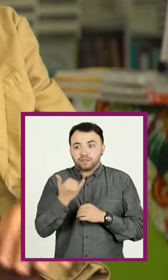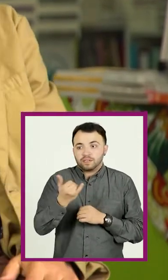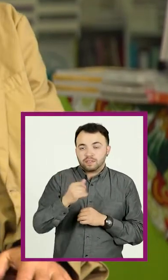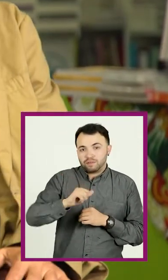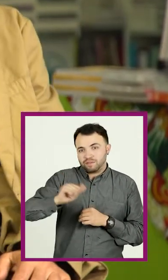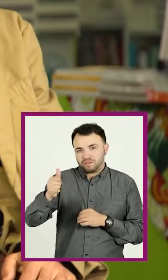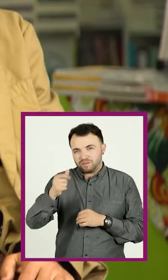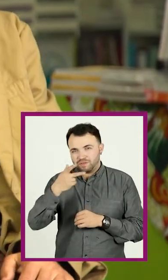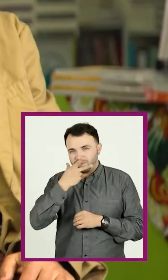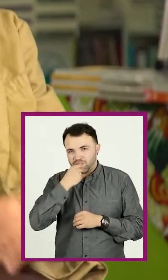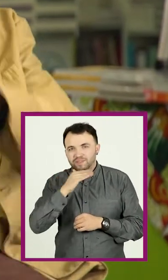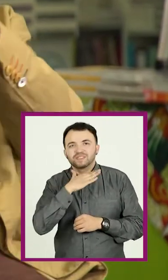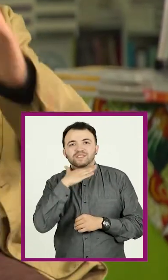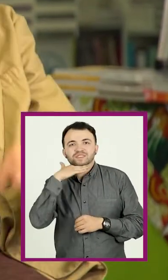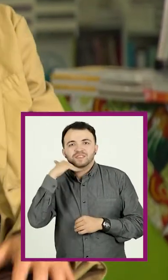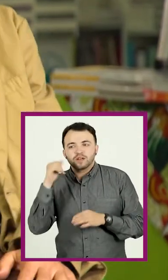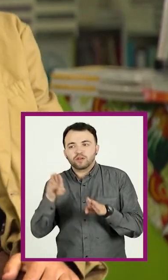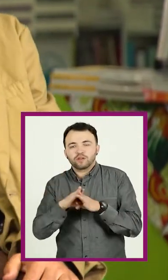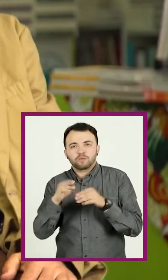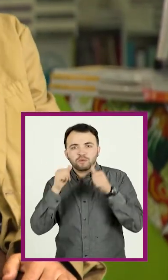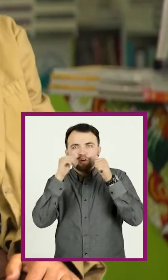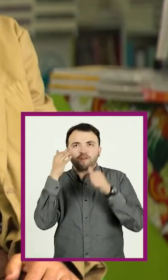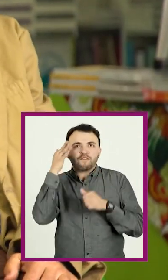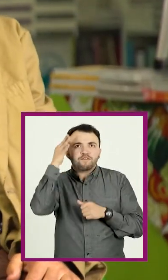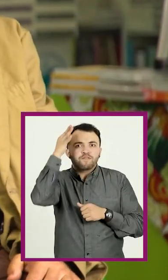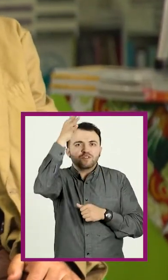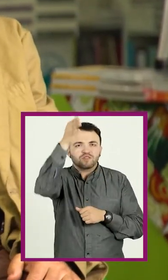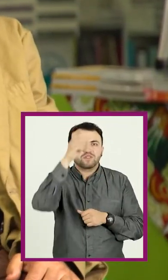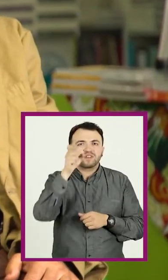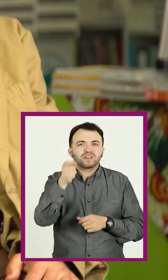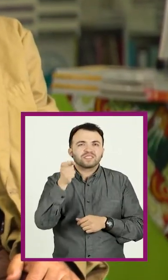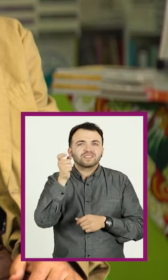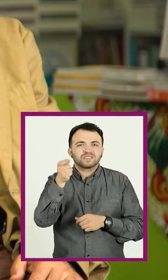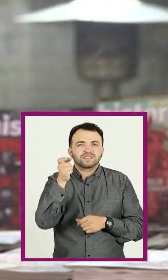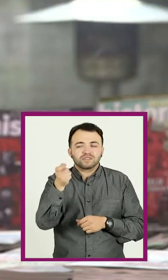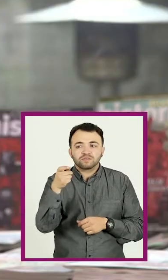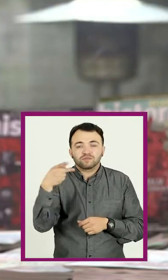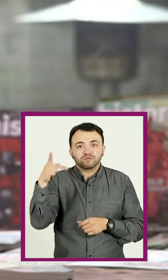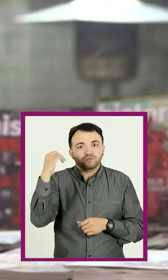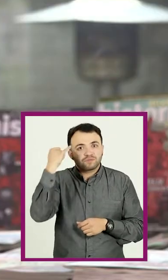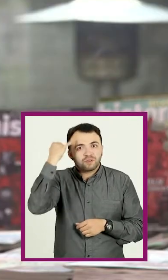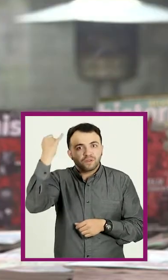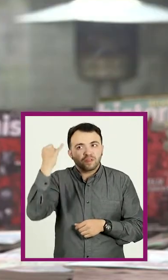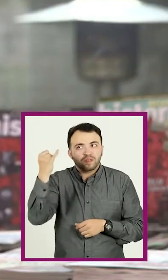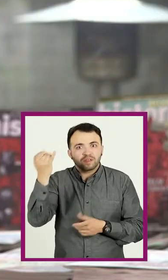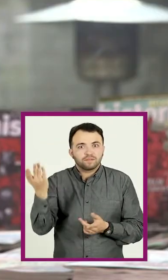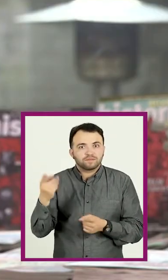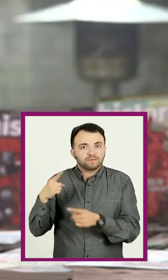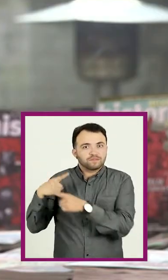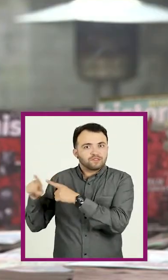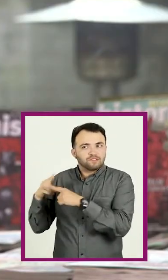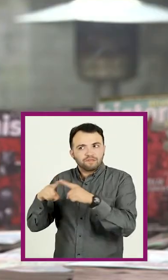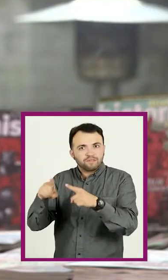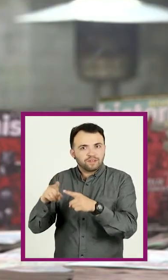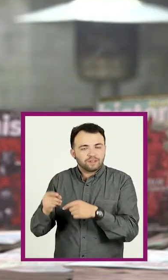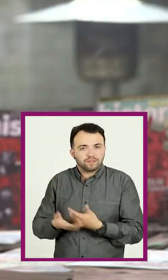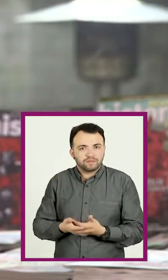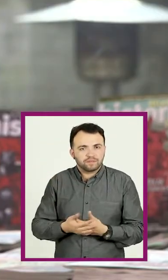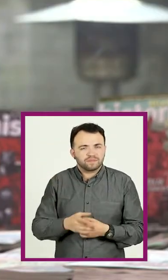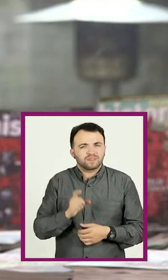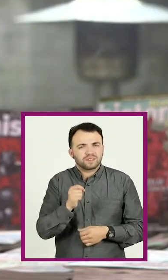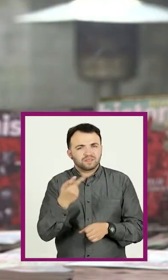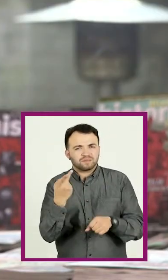poco el visionario, uno de los visionarios más importantes de esa situación. Ajá. Y lo que pasa es